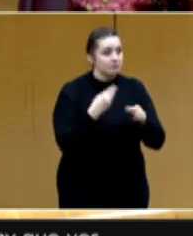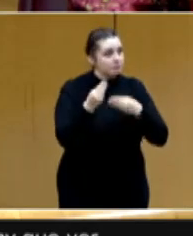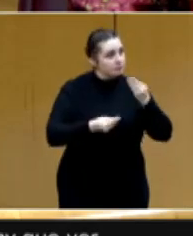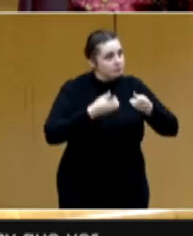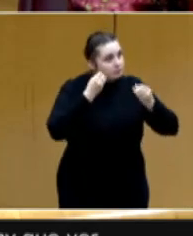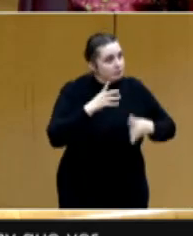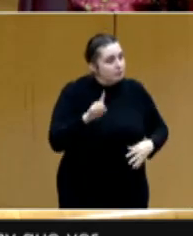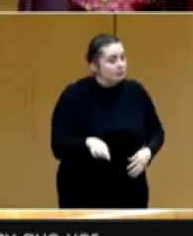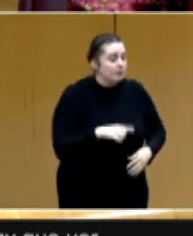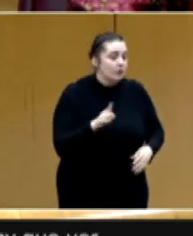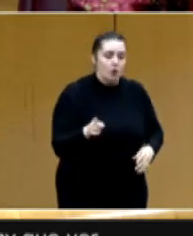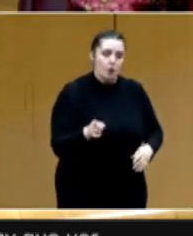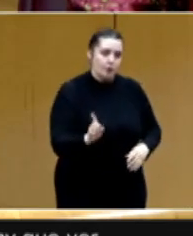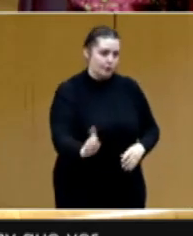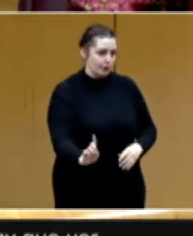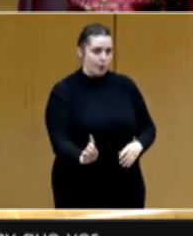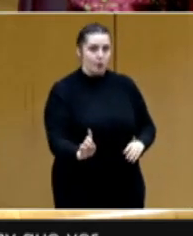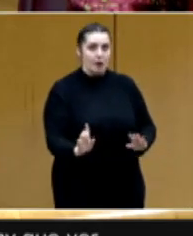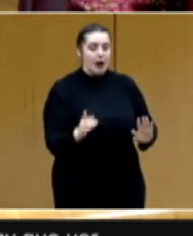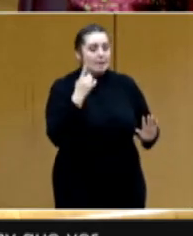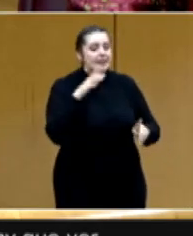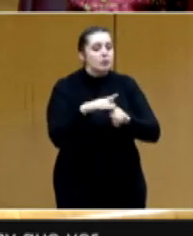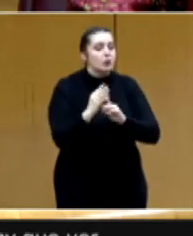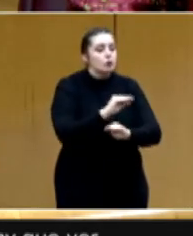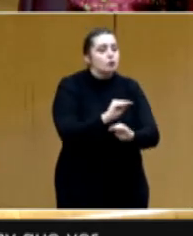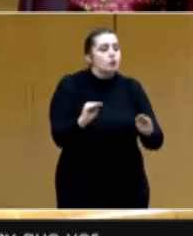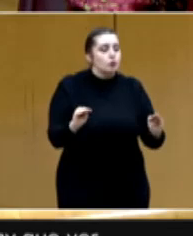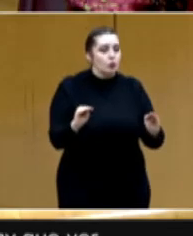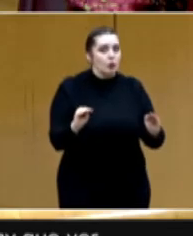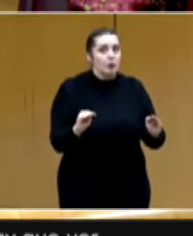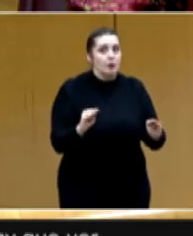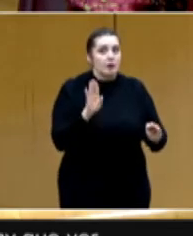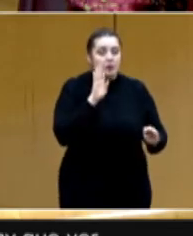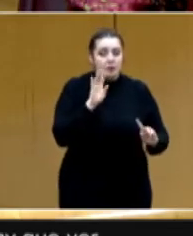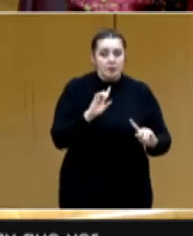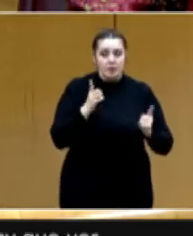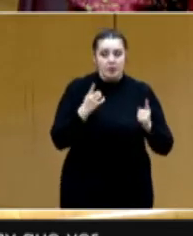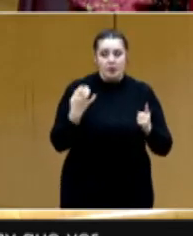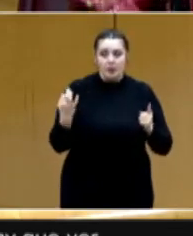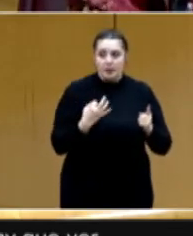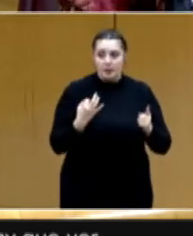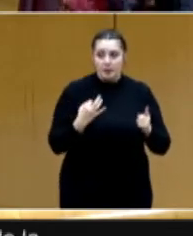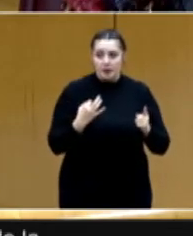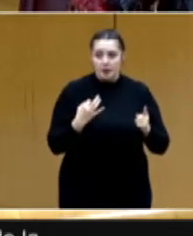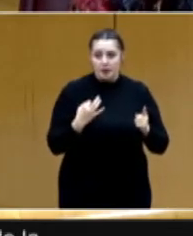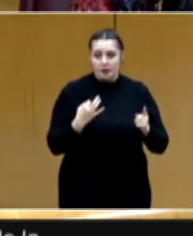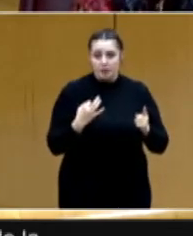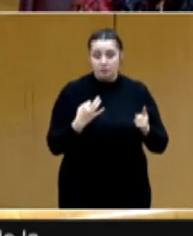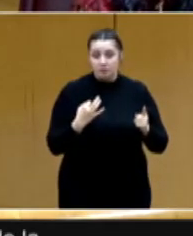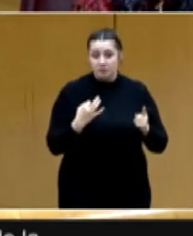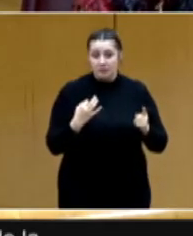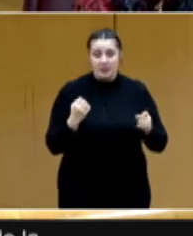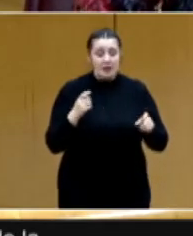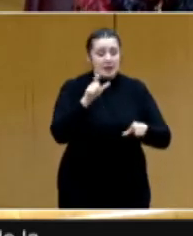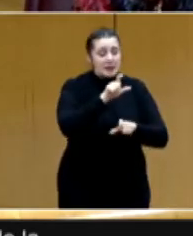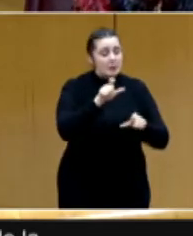yo creo que primero como decía que hay una implicación de todos quienes integramos